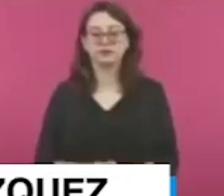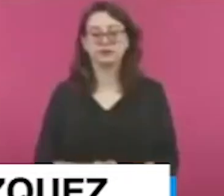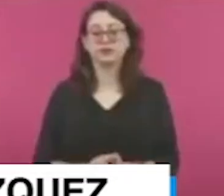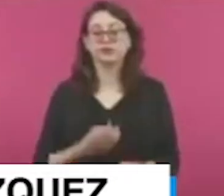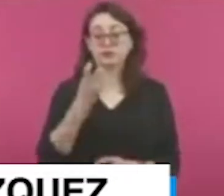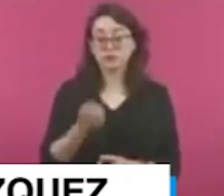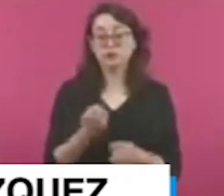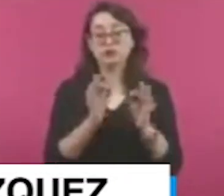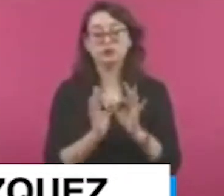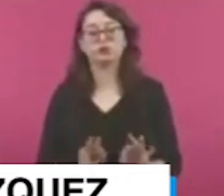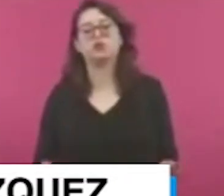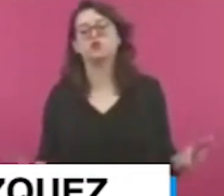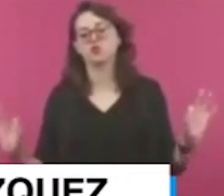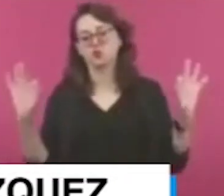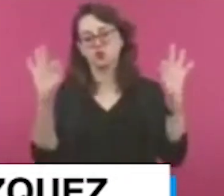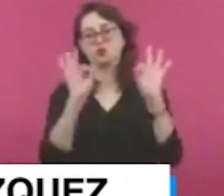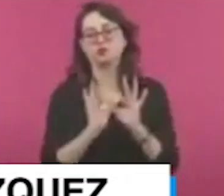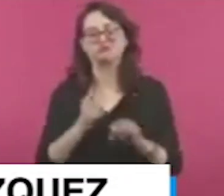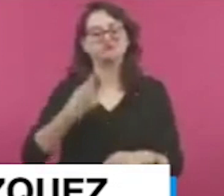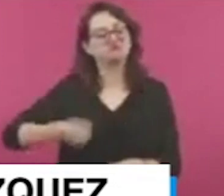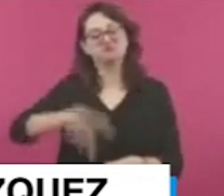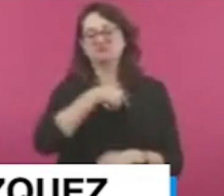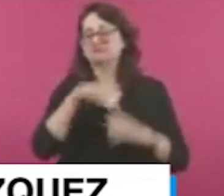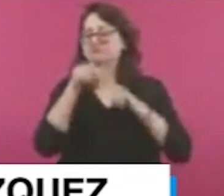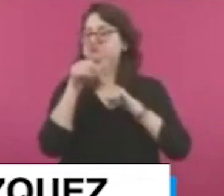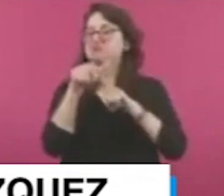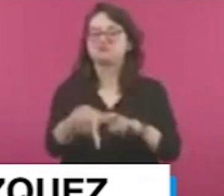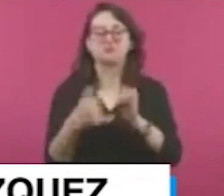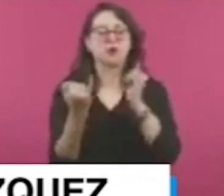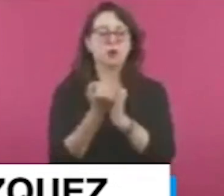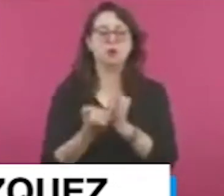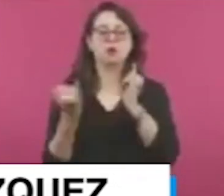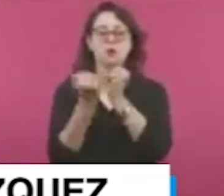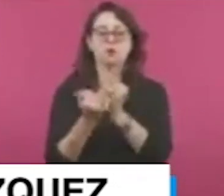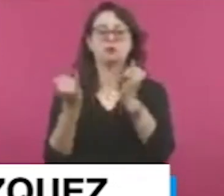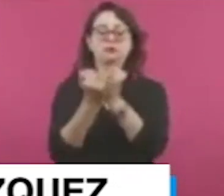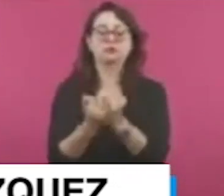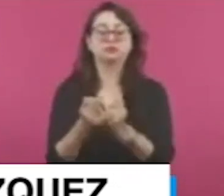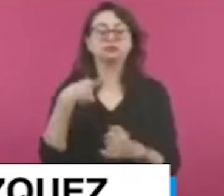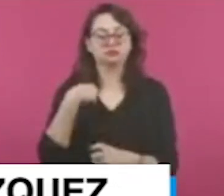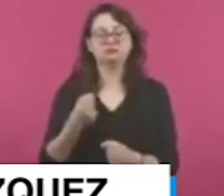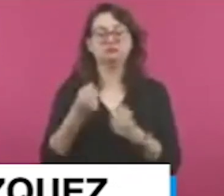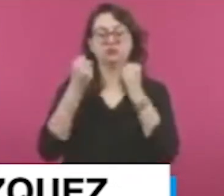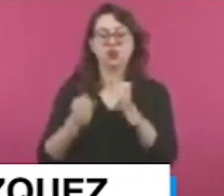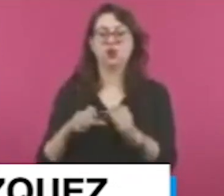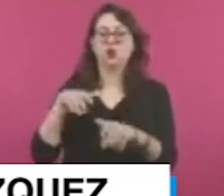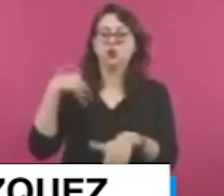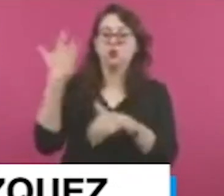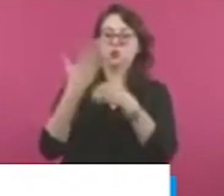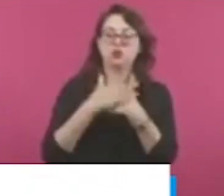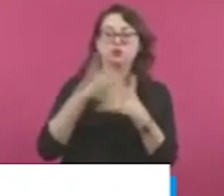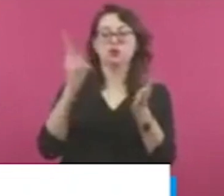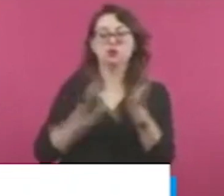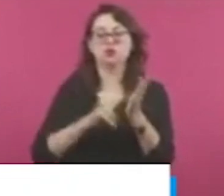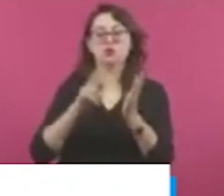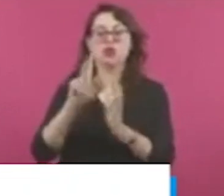las ha ayudado para no entrar en ese rango de vulnerabilidad, que ante algún choque que tengan de